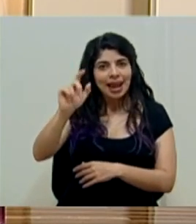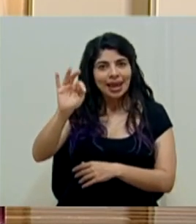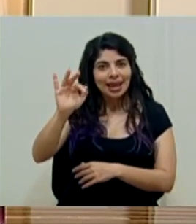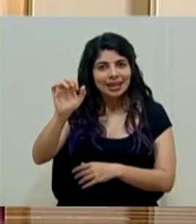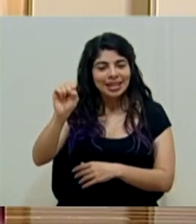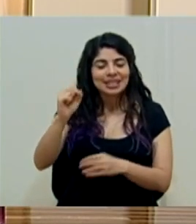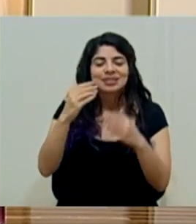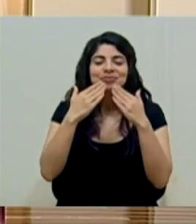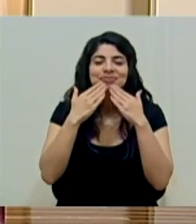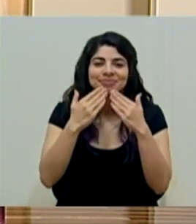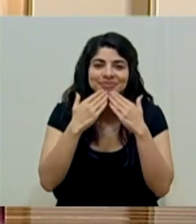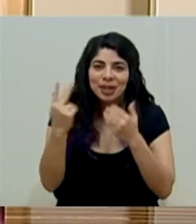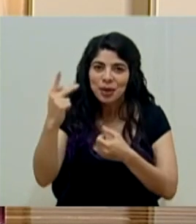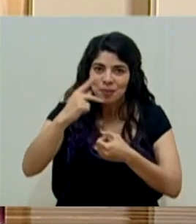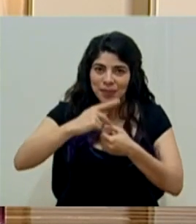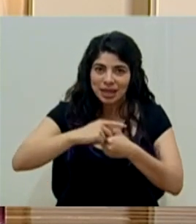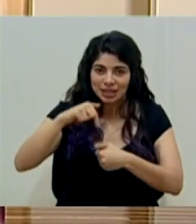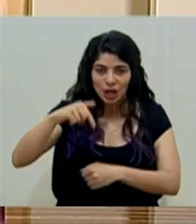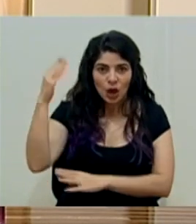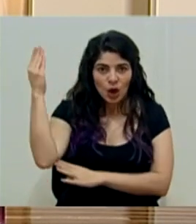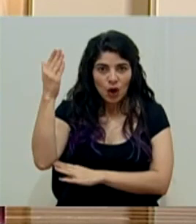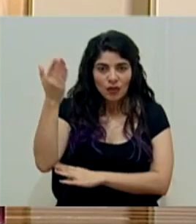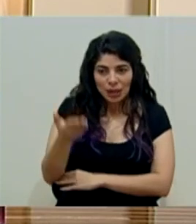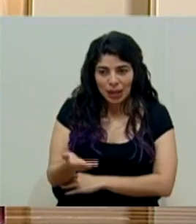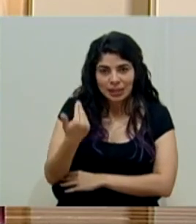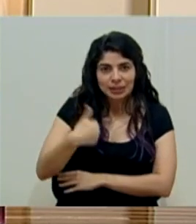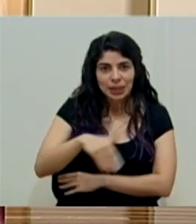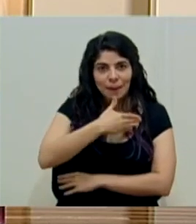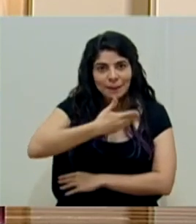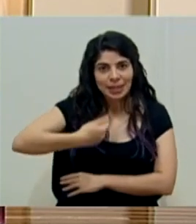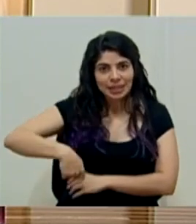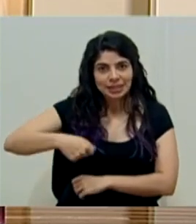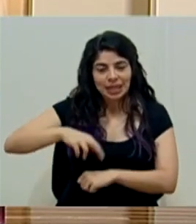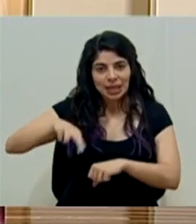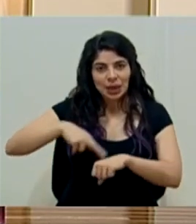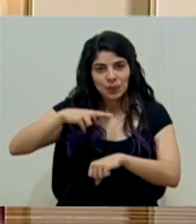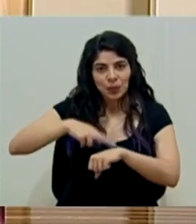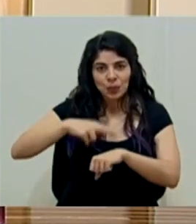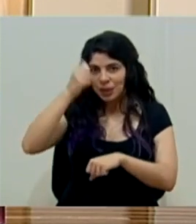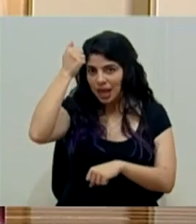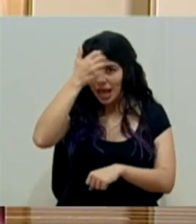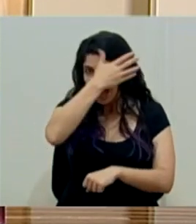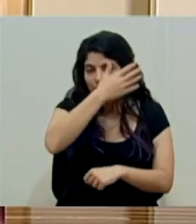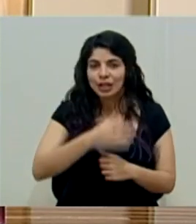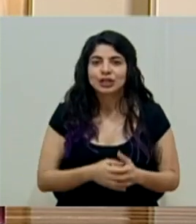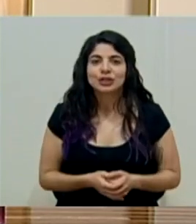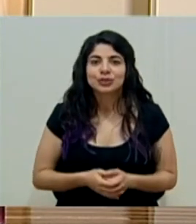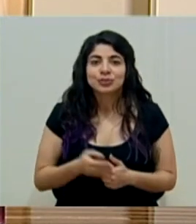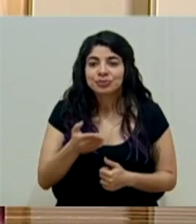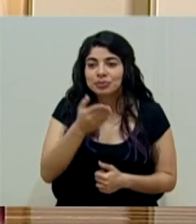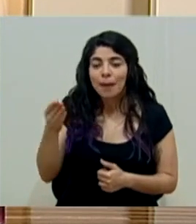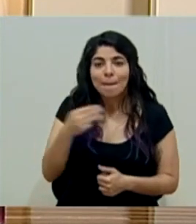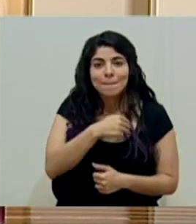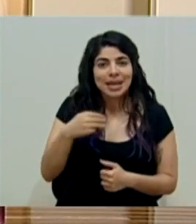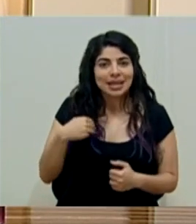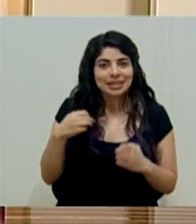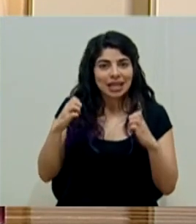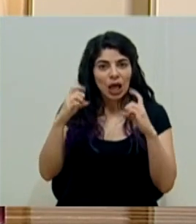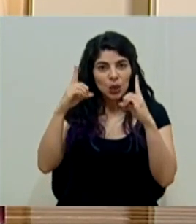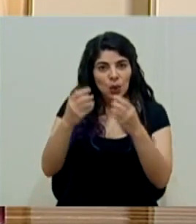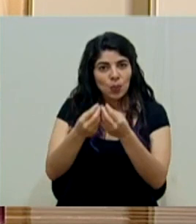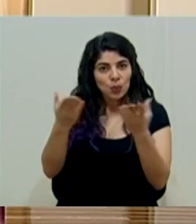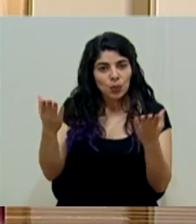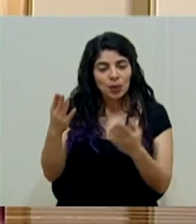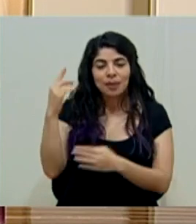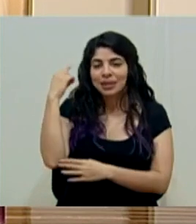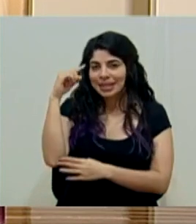presidencia.gob.cr/alertas. Agradecemos la participación en esta conferencia del señor Presidente de la República, el señor Carlos Alvarado Quesada, a la Ministra de Educación